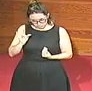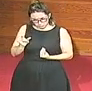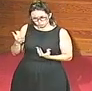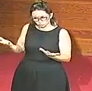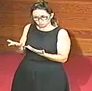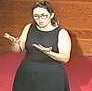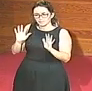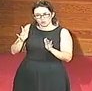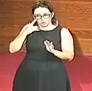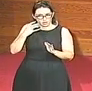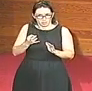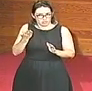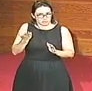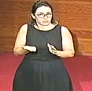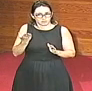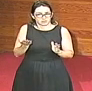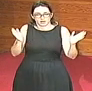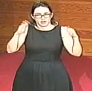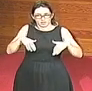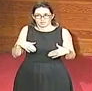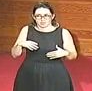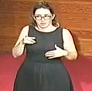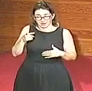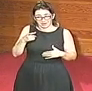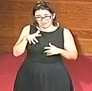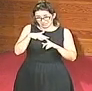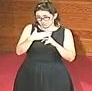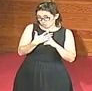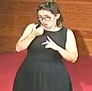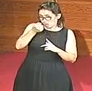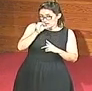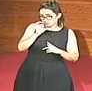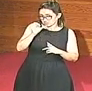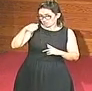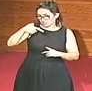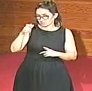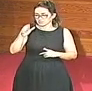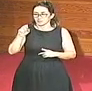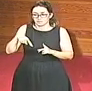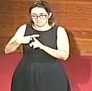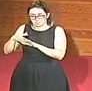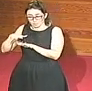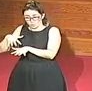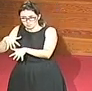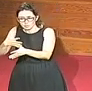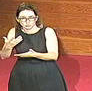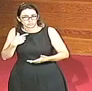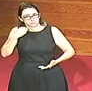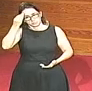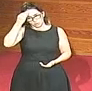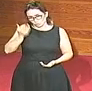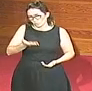bueno, que yo este tipo de eventos me parecen increíbles porque creo que contribuyen a eso, ¿no?, a concienciar, y ojalá se hagan